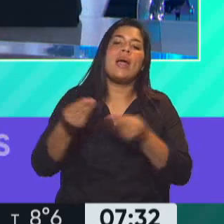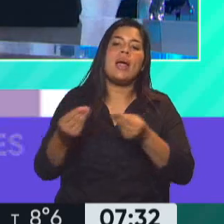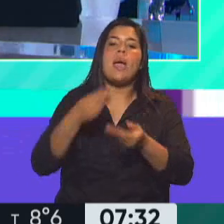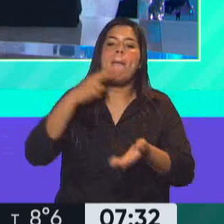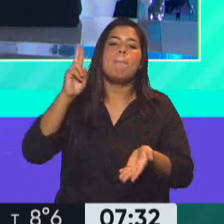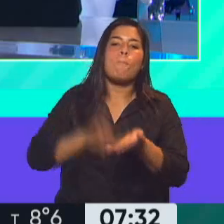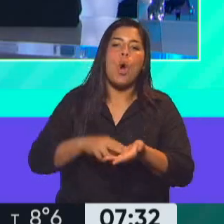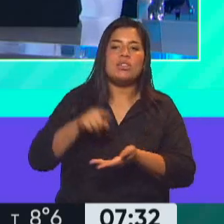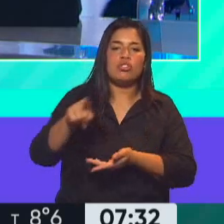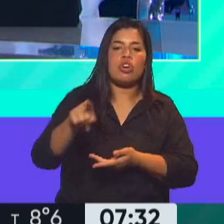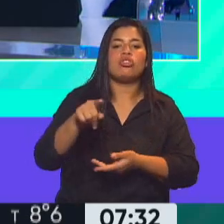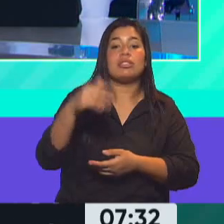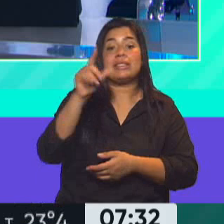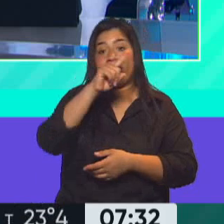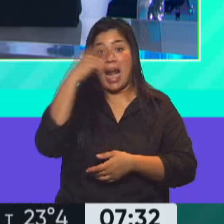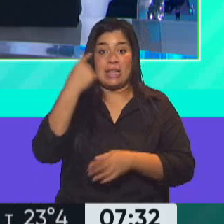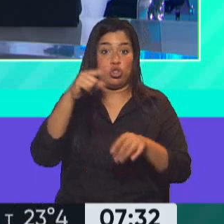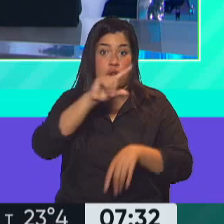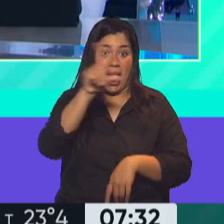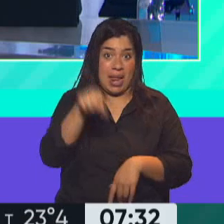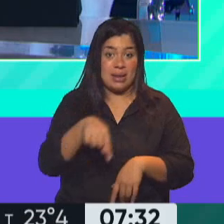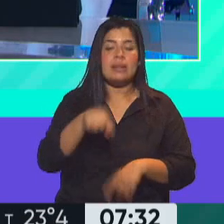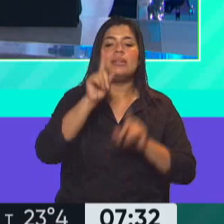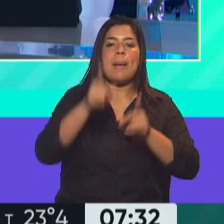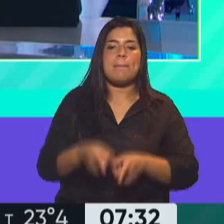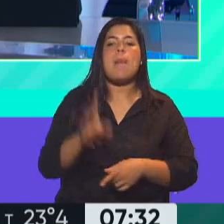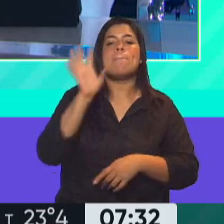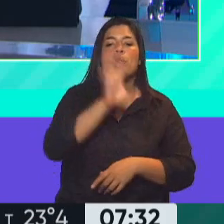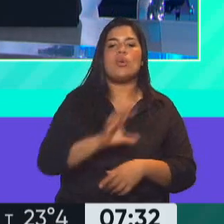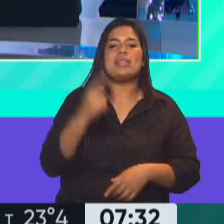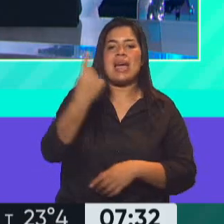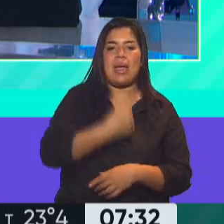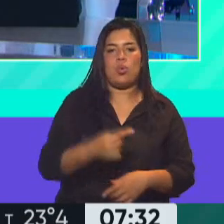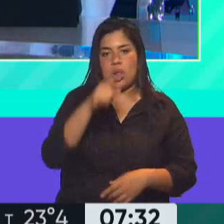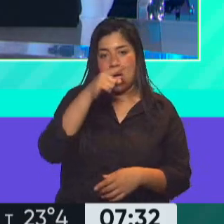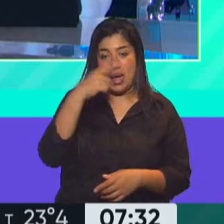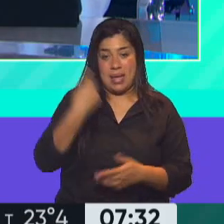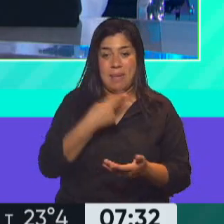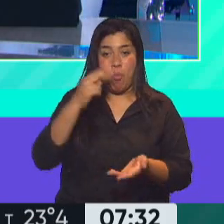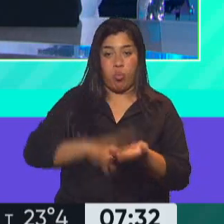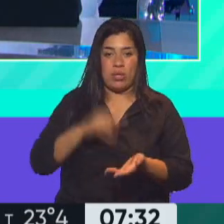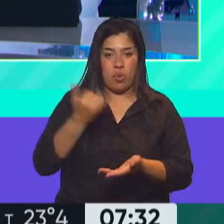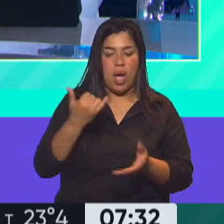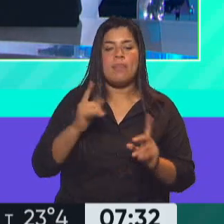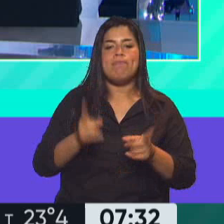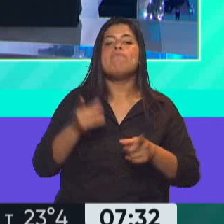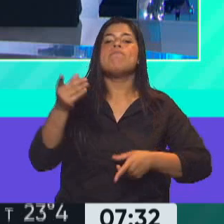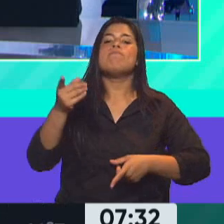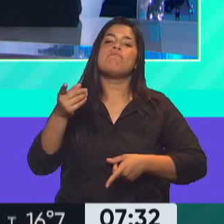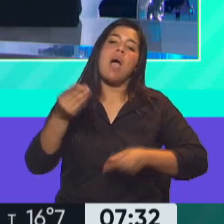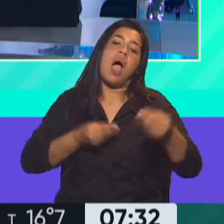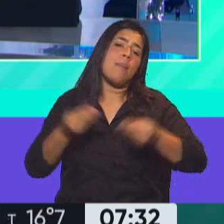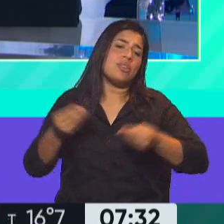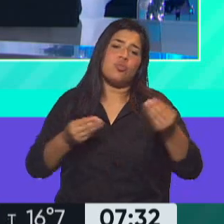nacionales, impuestos provinciales, y en este contexto el objetivo del gobierno es repetir lo que ya se viene implementando desde